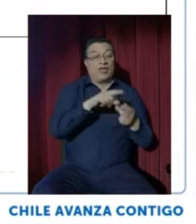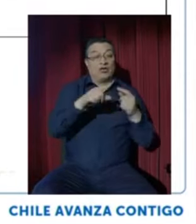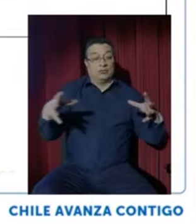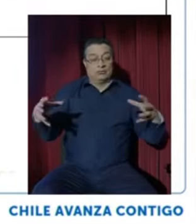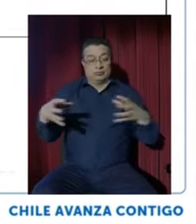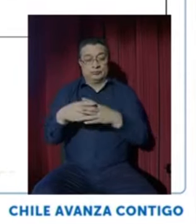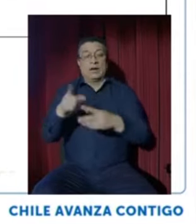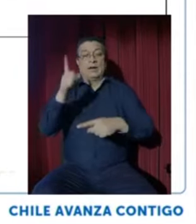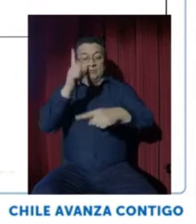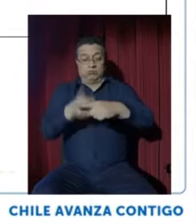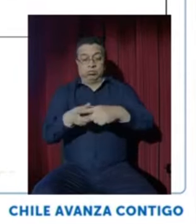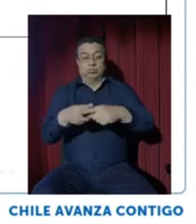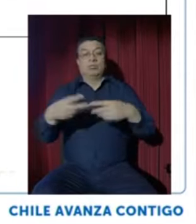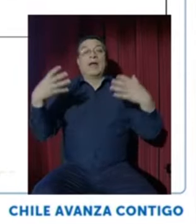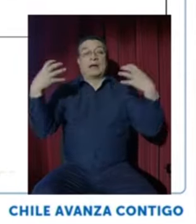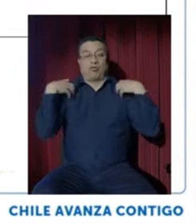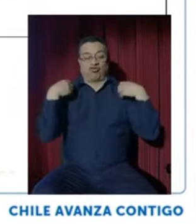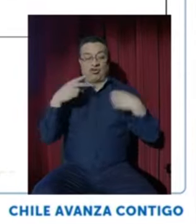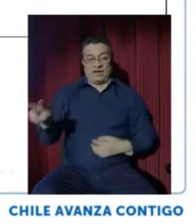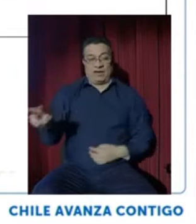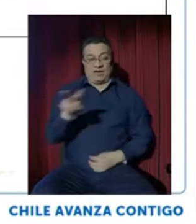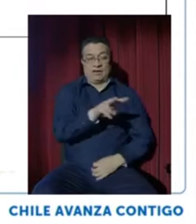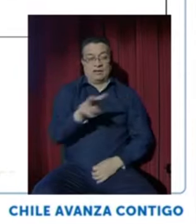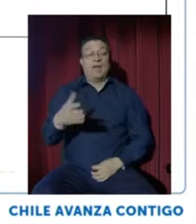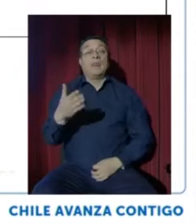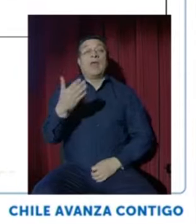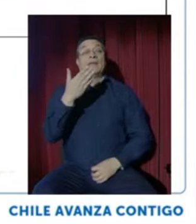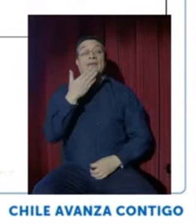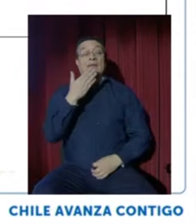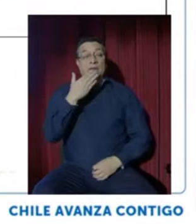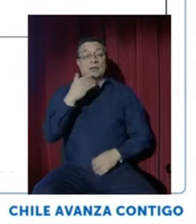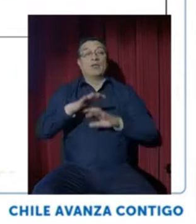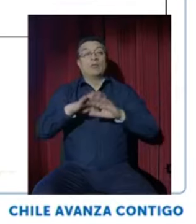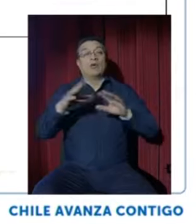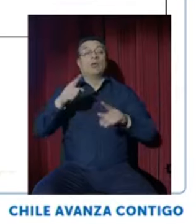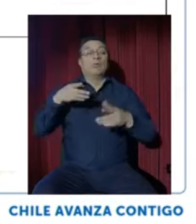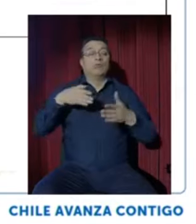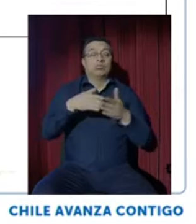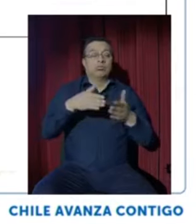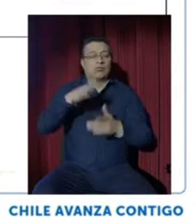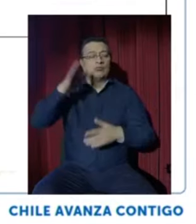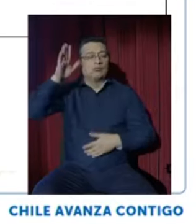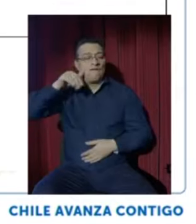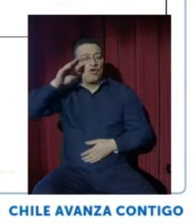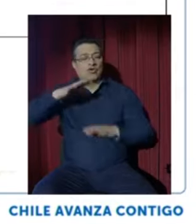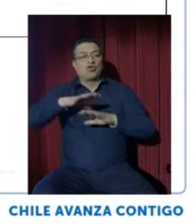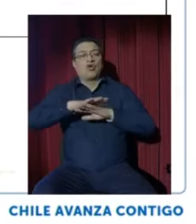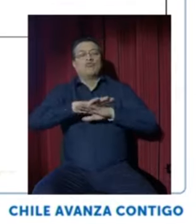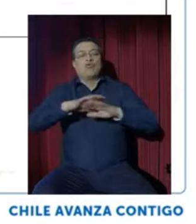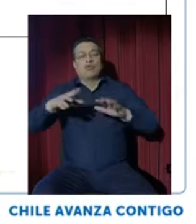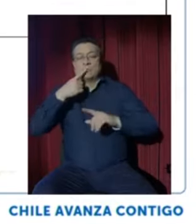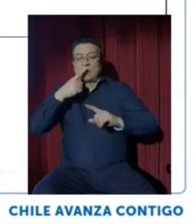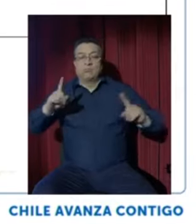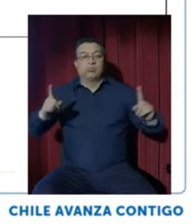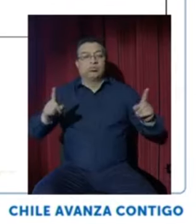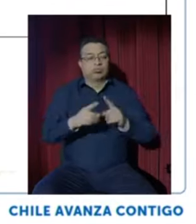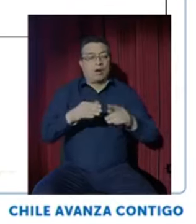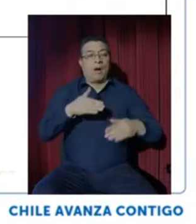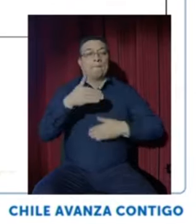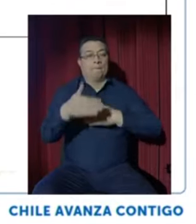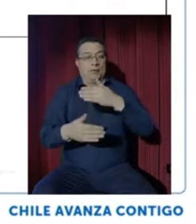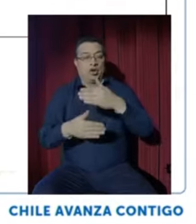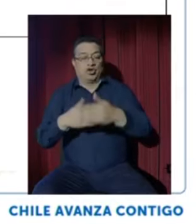de corresponsabilidad también la desburocratización y simplificación de los procesos